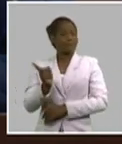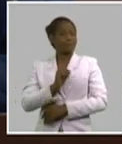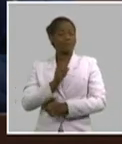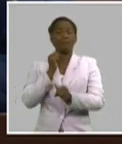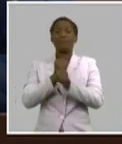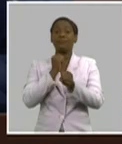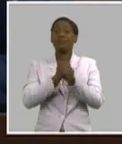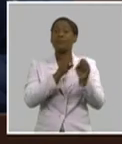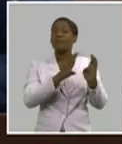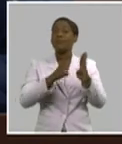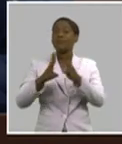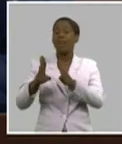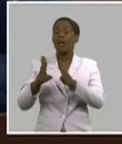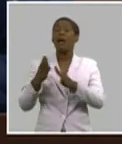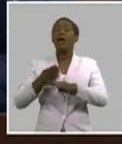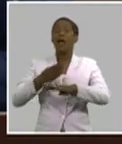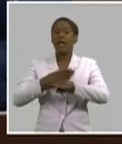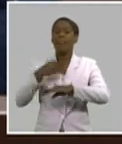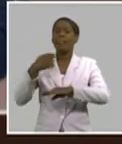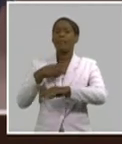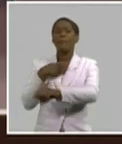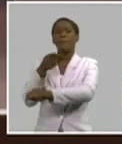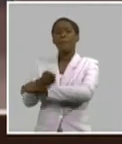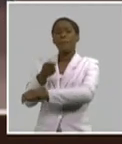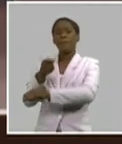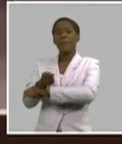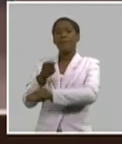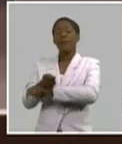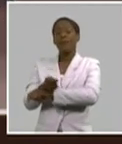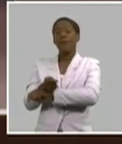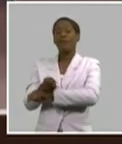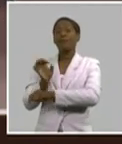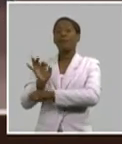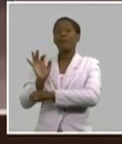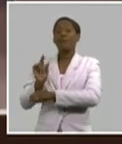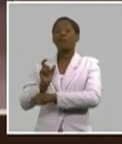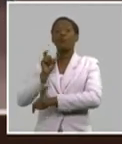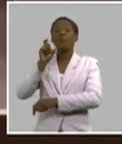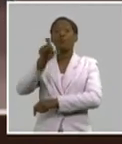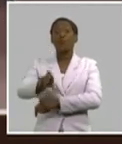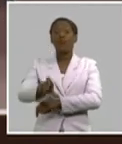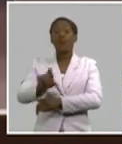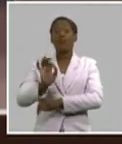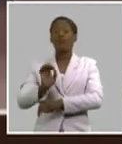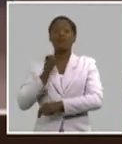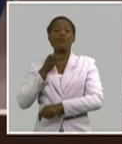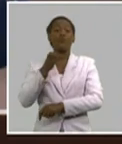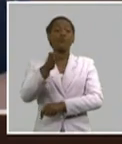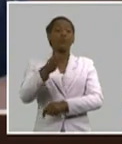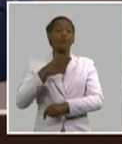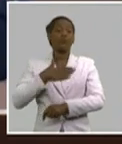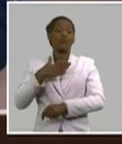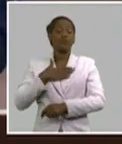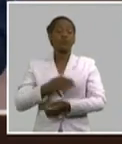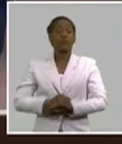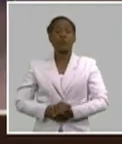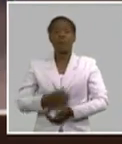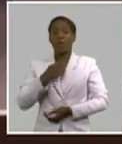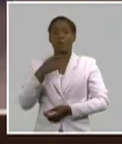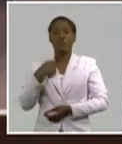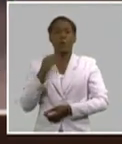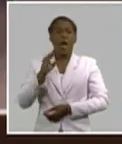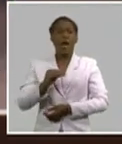este sistema las reservas y las canteras, porque son los objetos con los que vamos a trabajar. Cuando hablo de objetos no hablo de cosas, hablo de